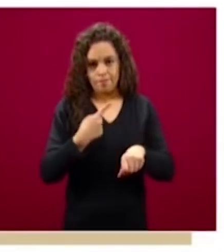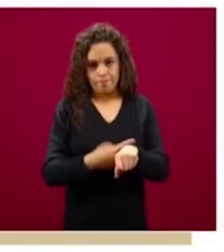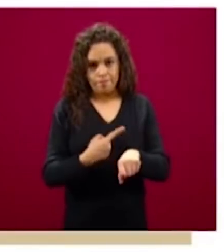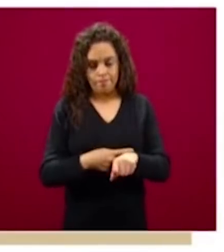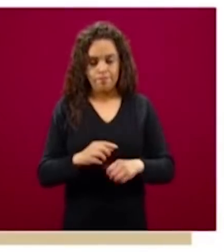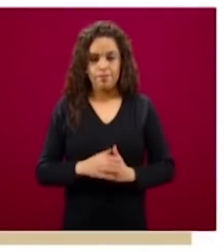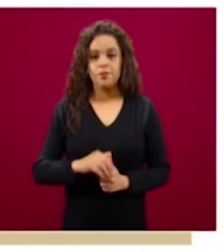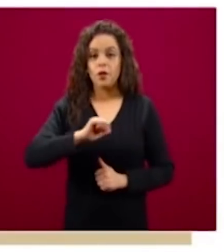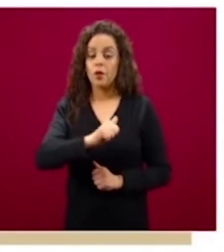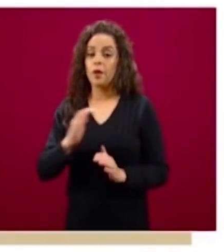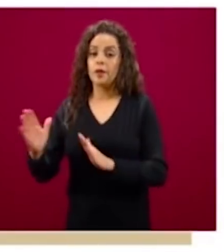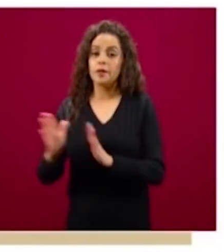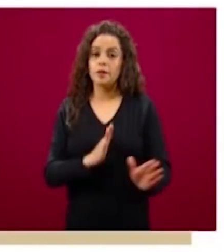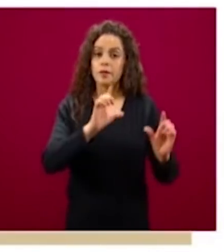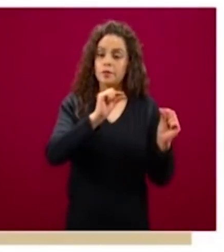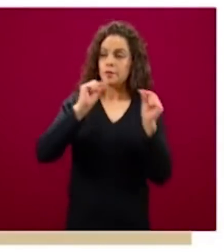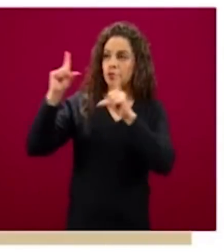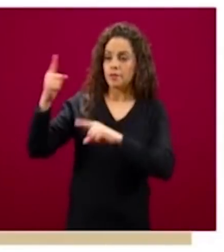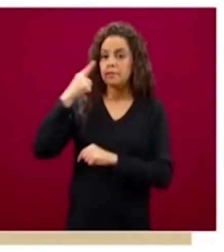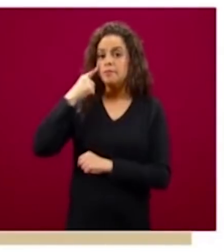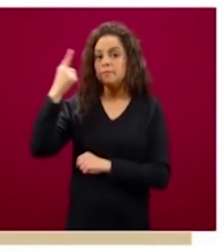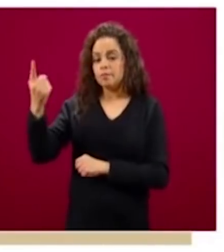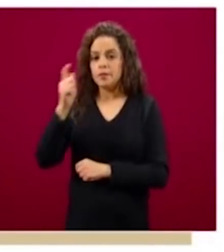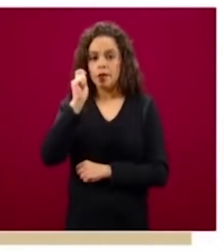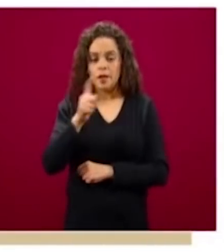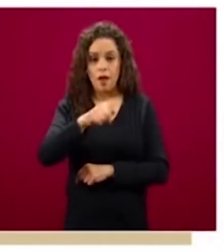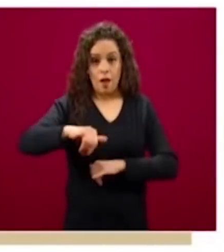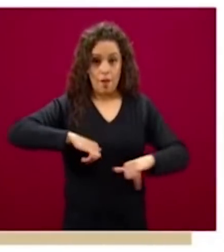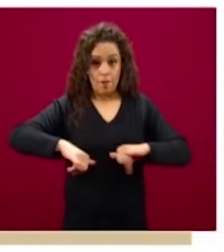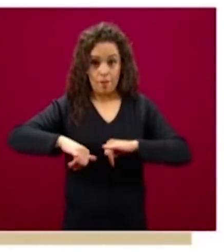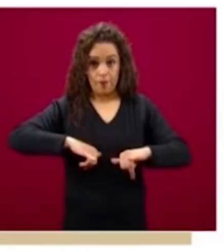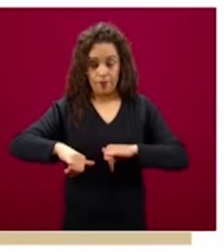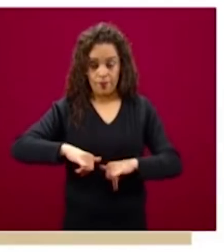la siguiente diapositiva, es la epidemia activa,